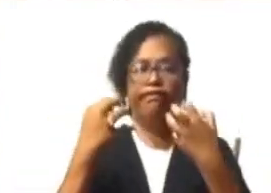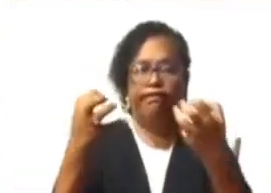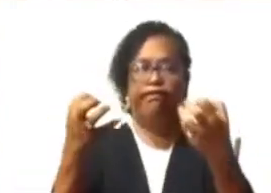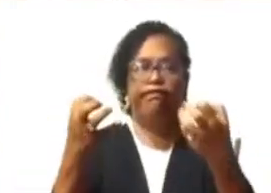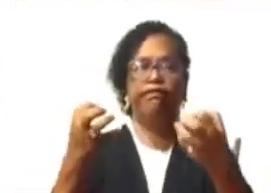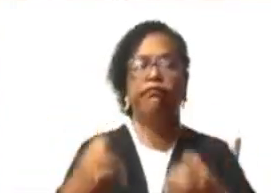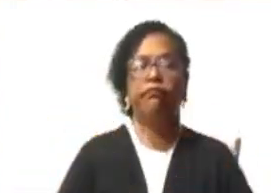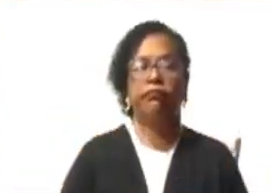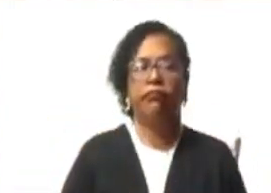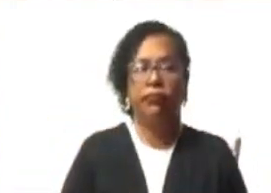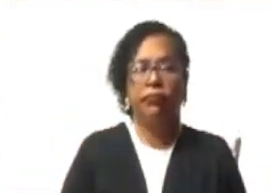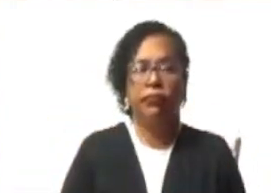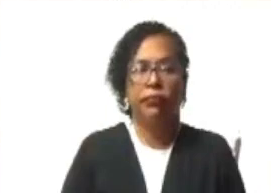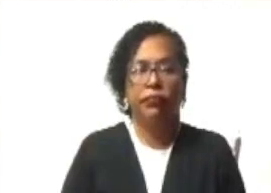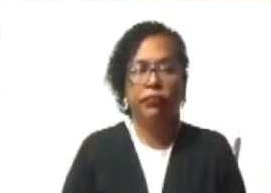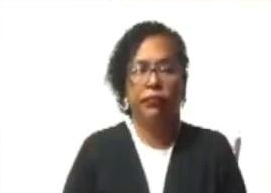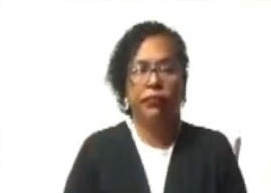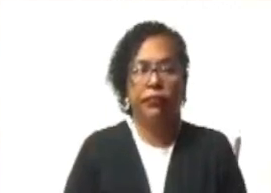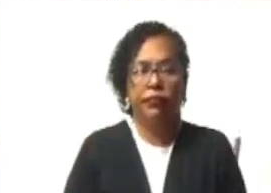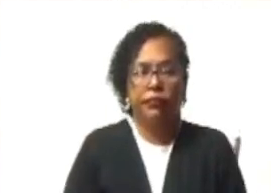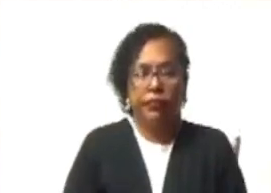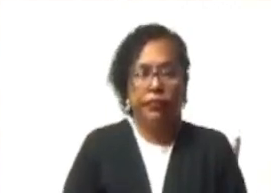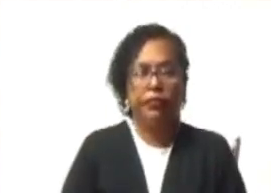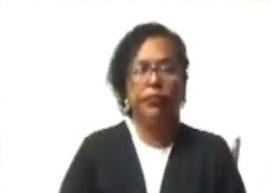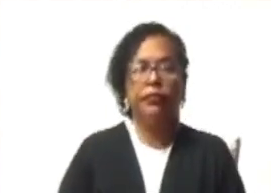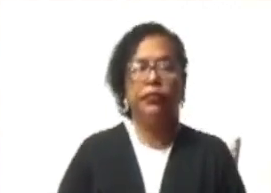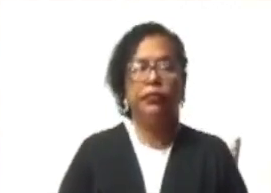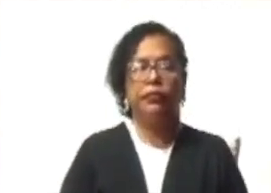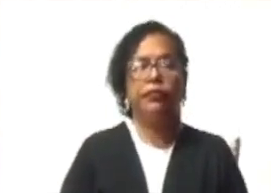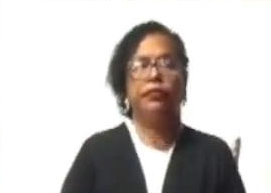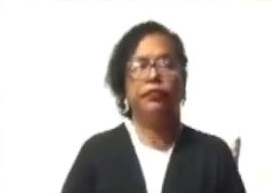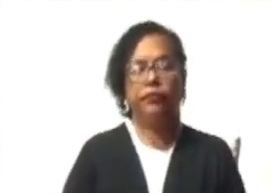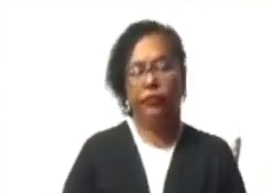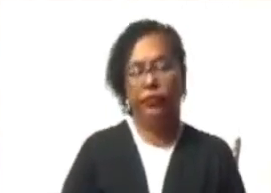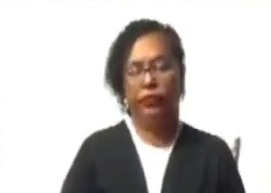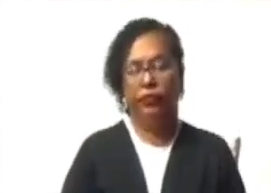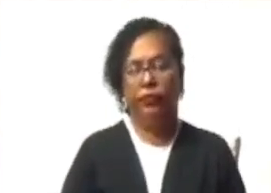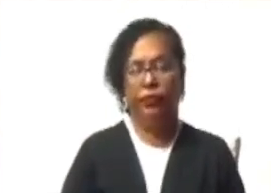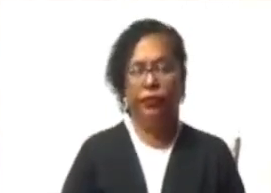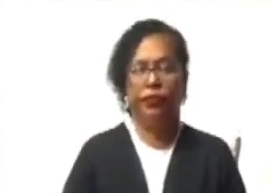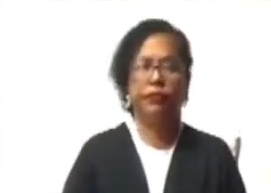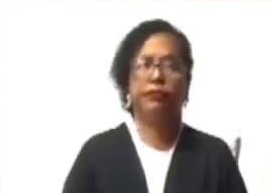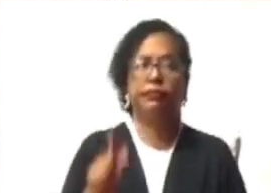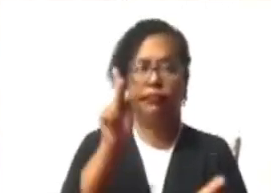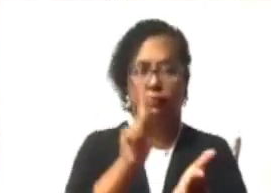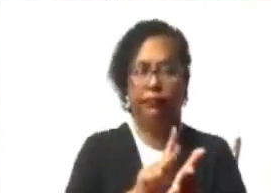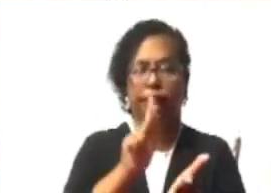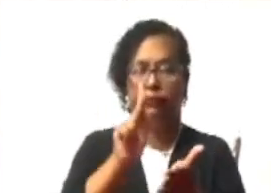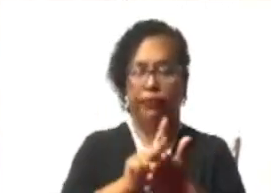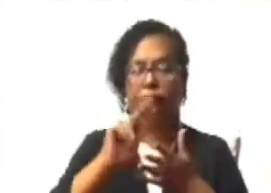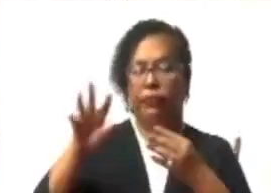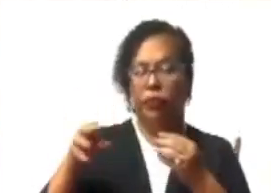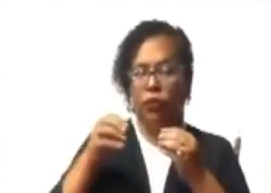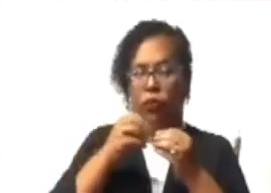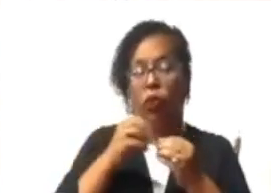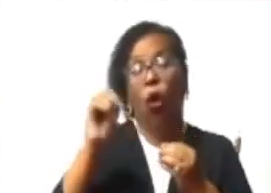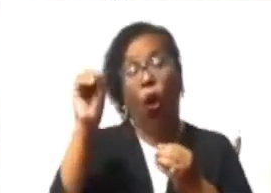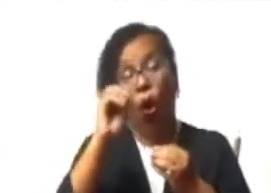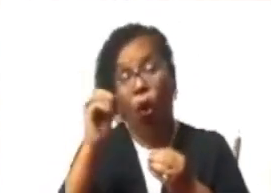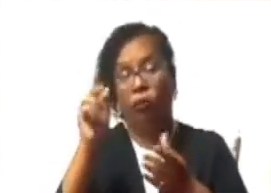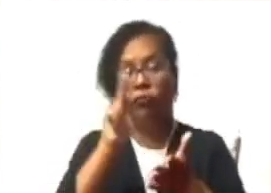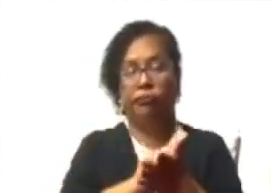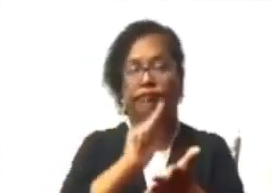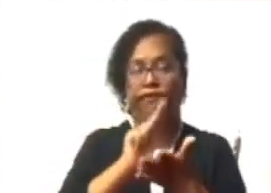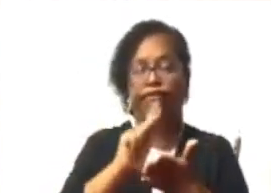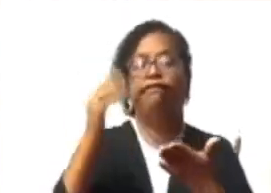el presupuesto complementario o presupuesto reformulado. Un